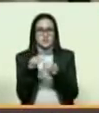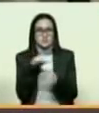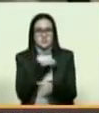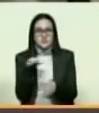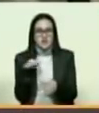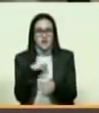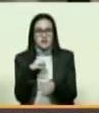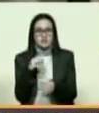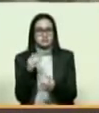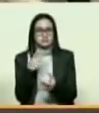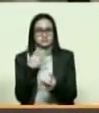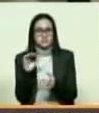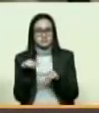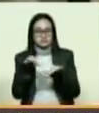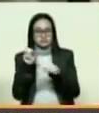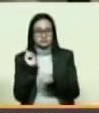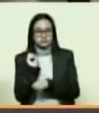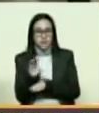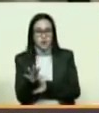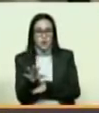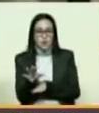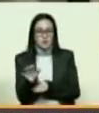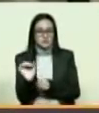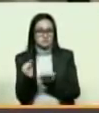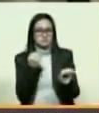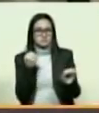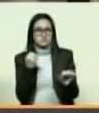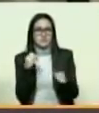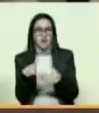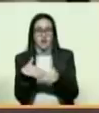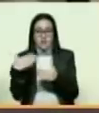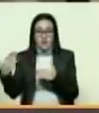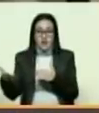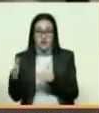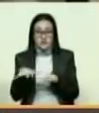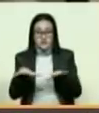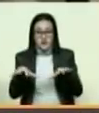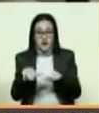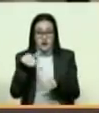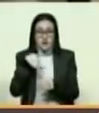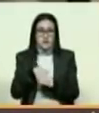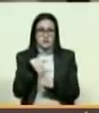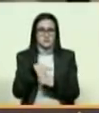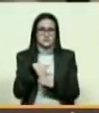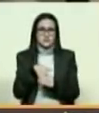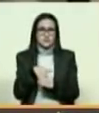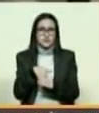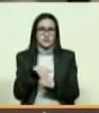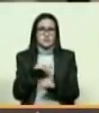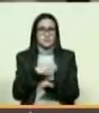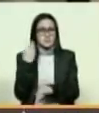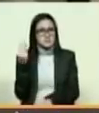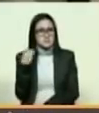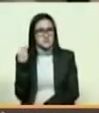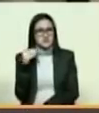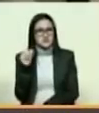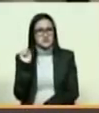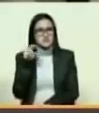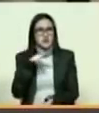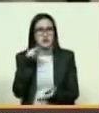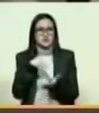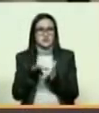del cual rechaza el adelanto de convocatoria de elecciones porque considera que la Asamblea